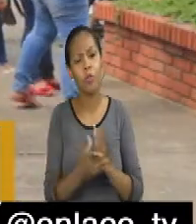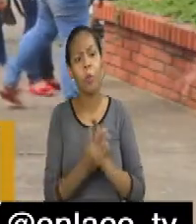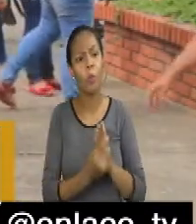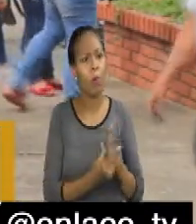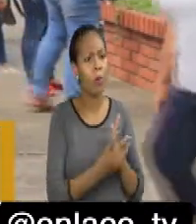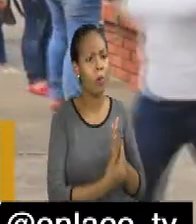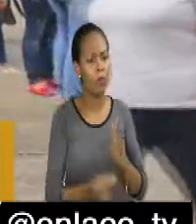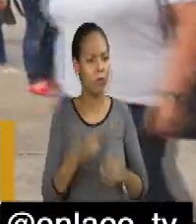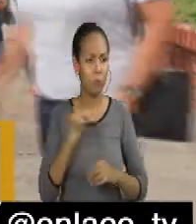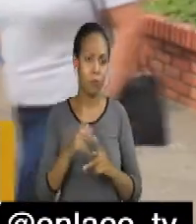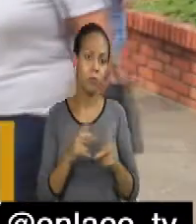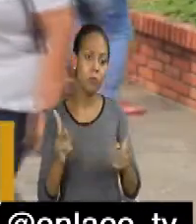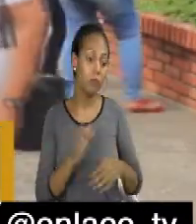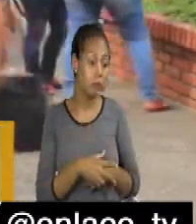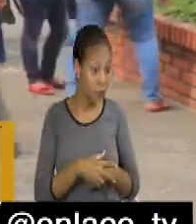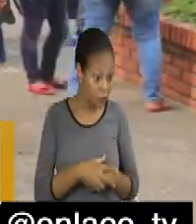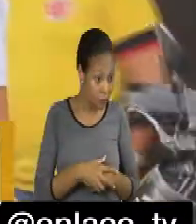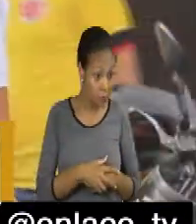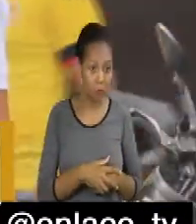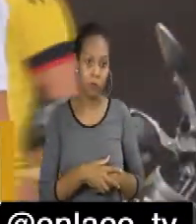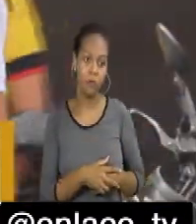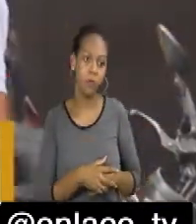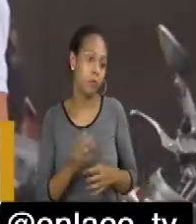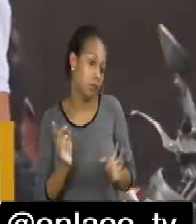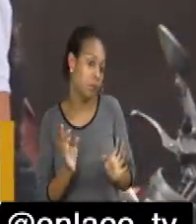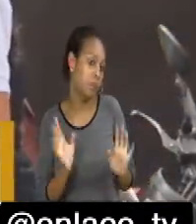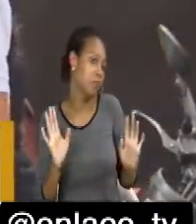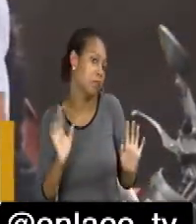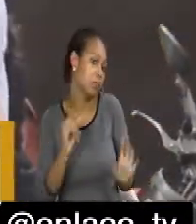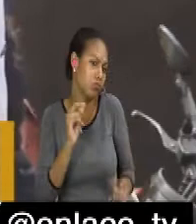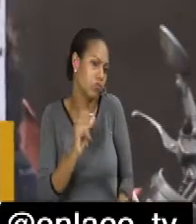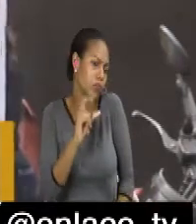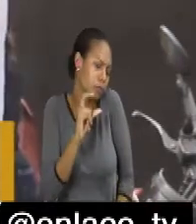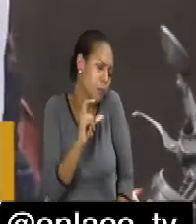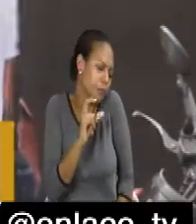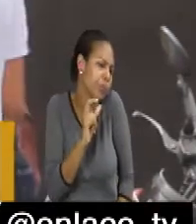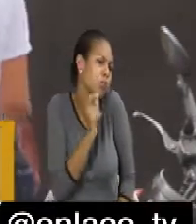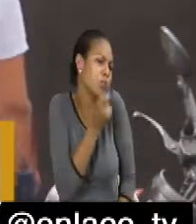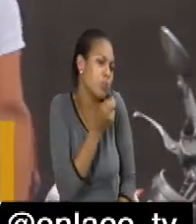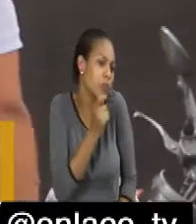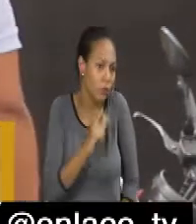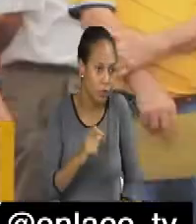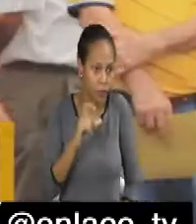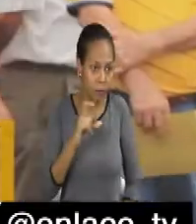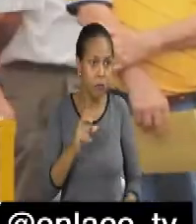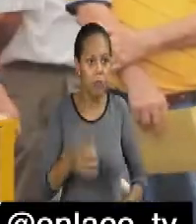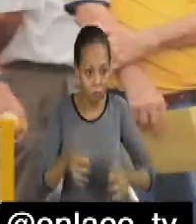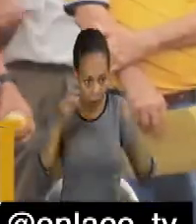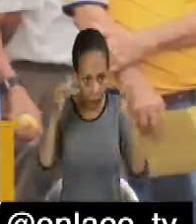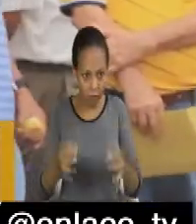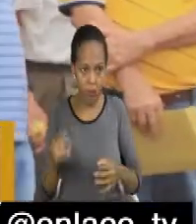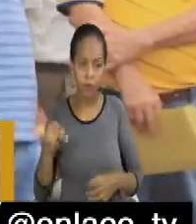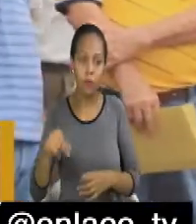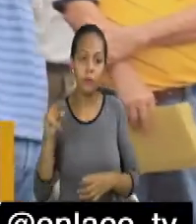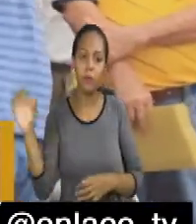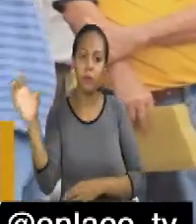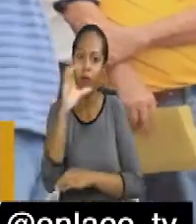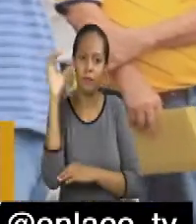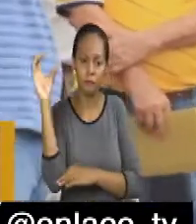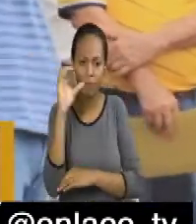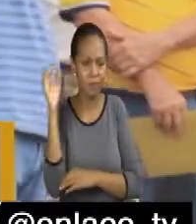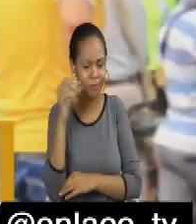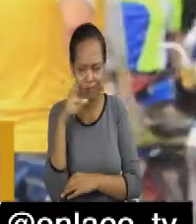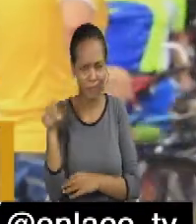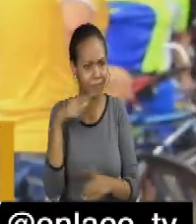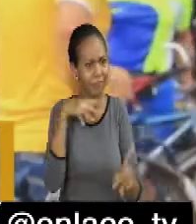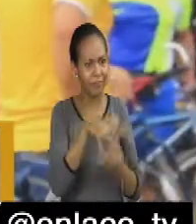la gente que aceptemos un aumento simbólico cuando la realidad es que la inflación y la devaluación en Colombia están afectando a los